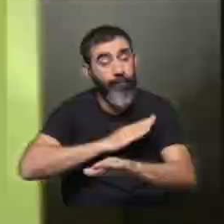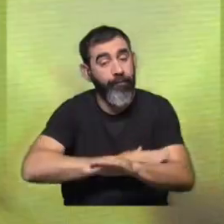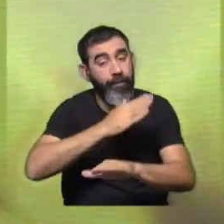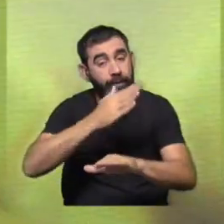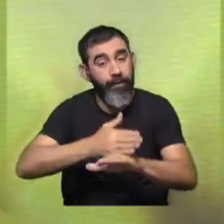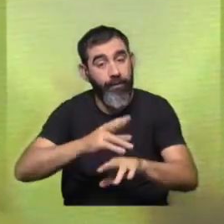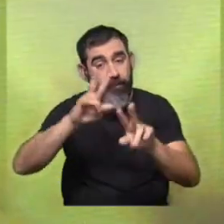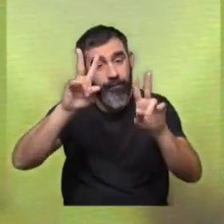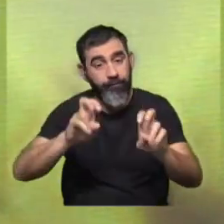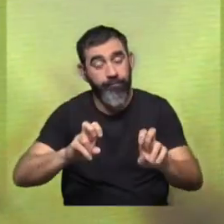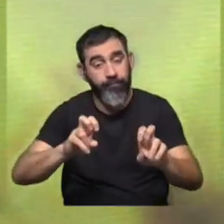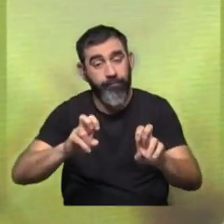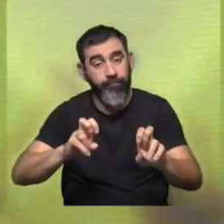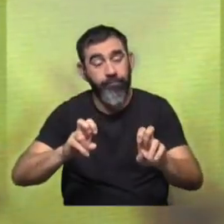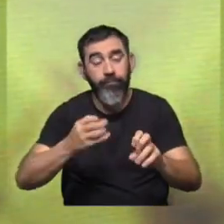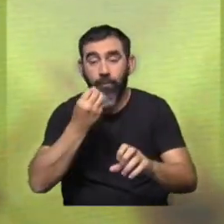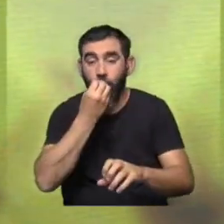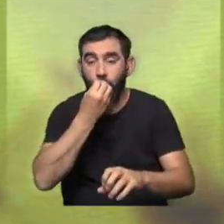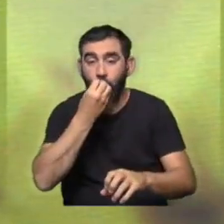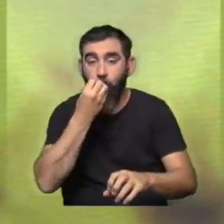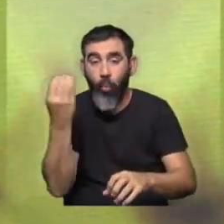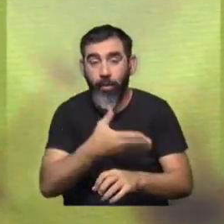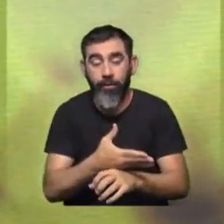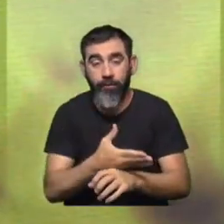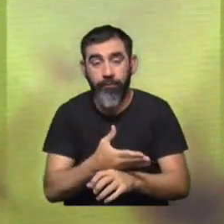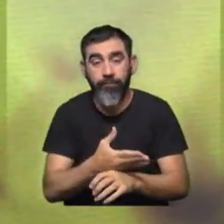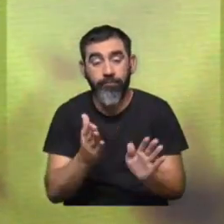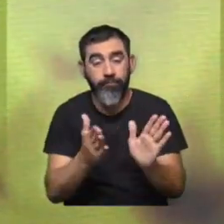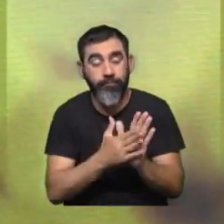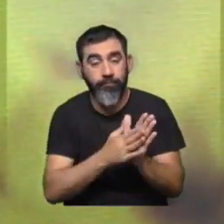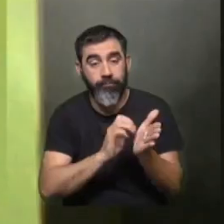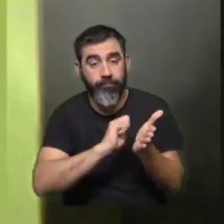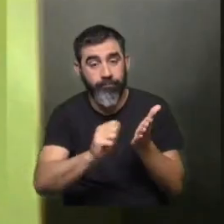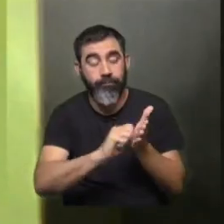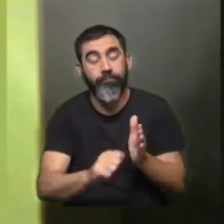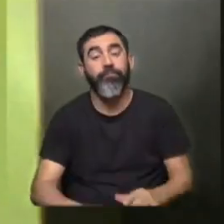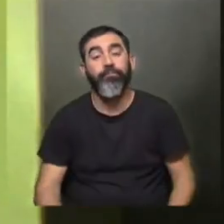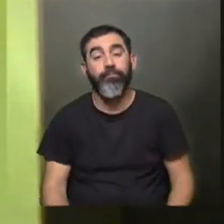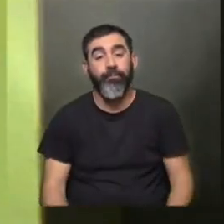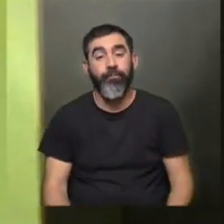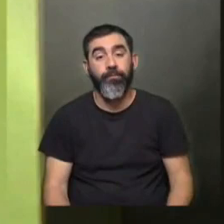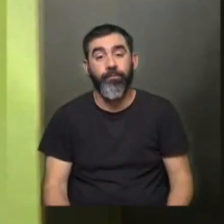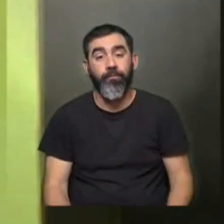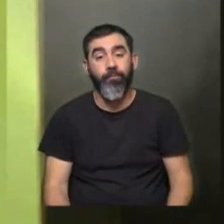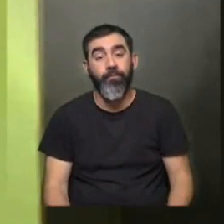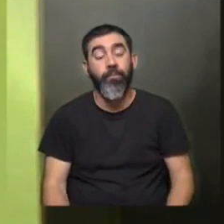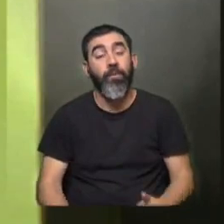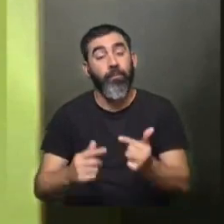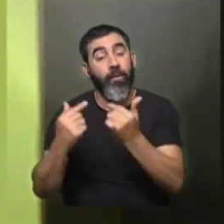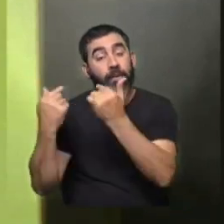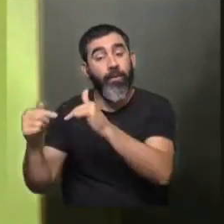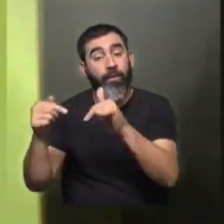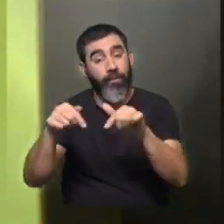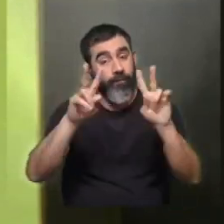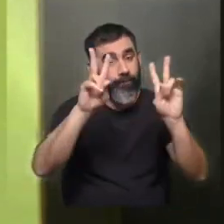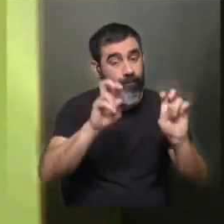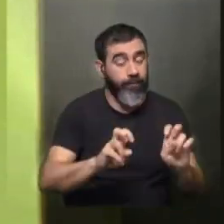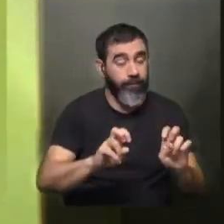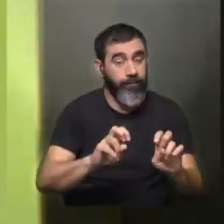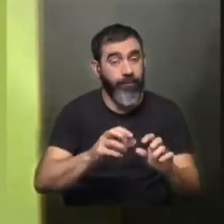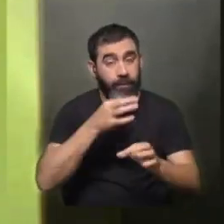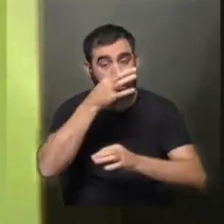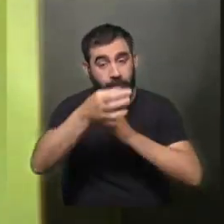en este caso virtuosas, y bueno, y documentarlas. Sí, y haciendo esas diferencias que ella hacía, ¿no? Justamente